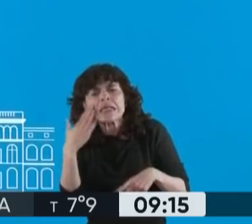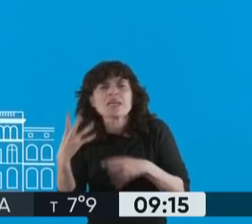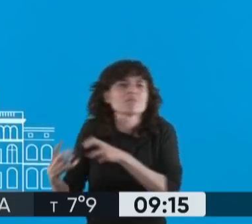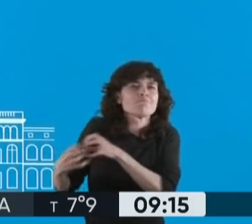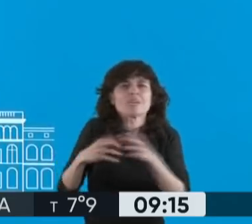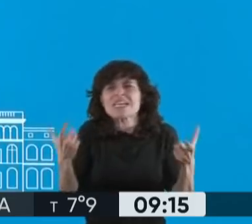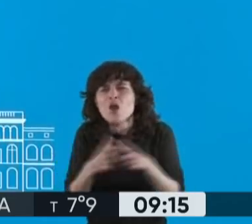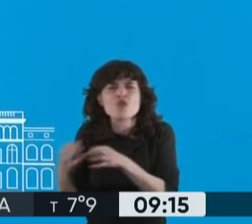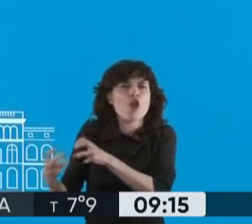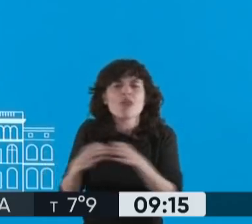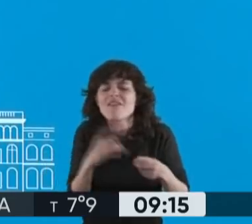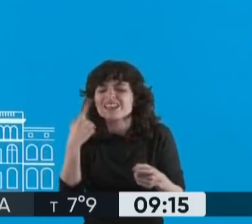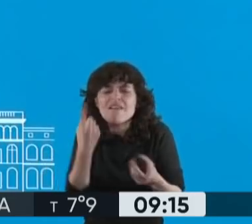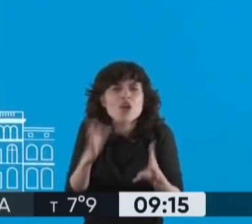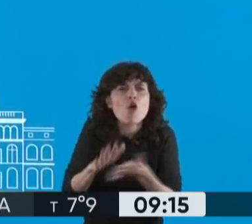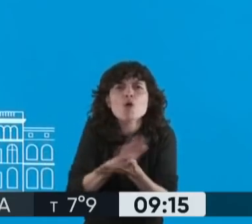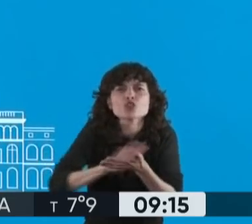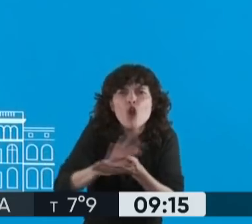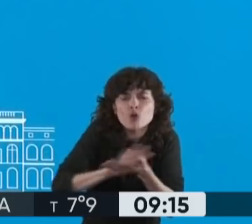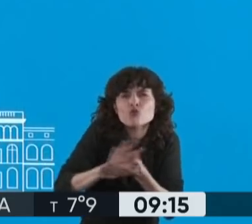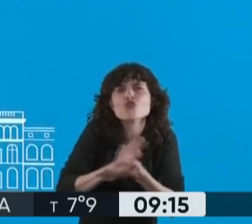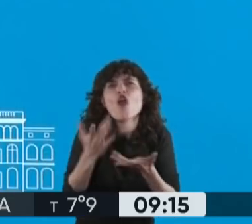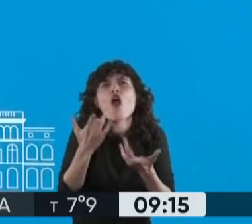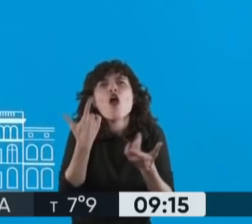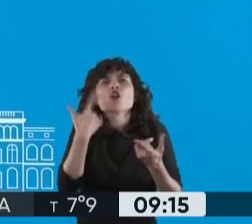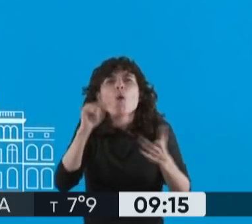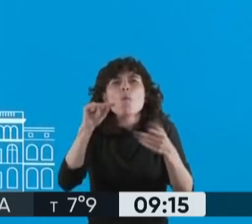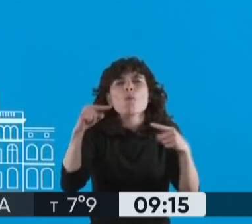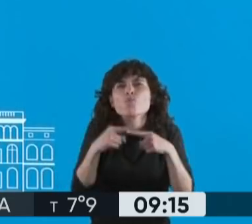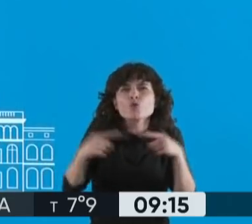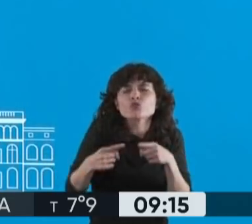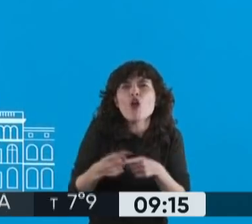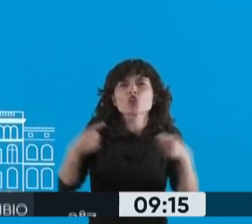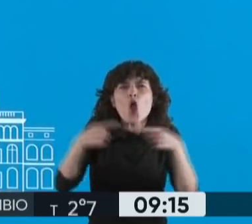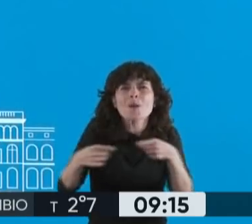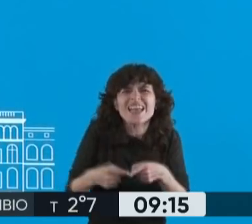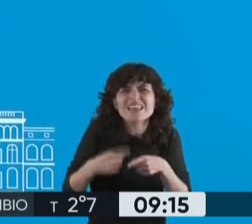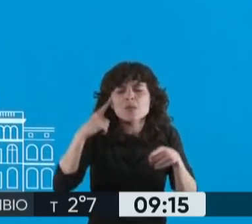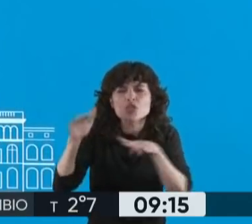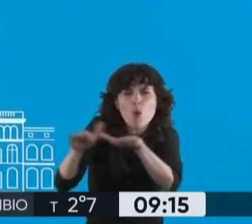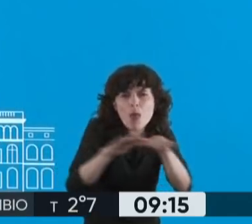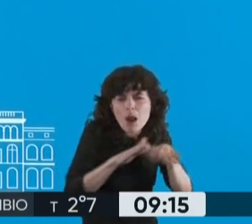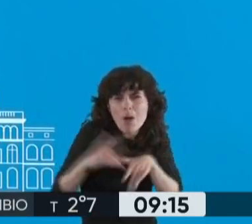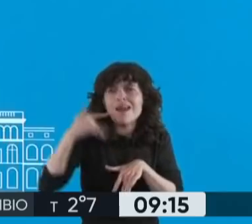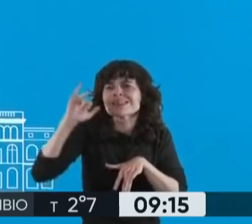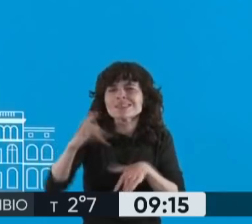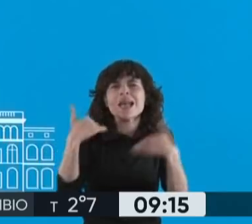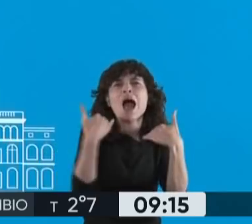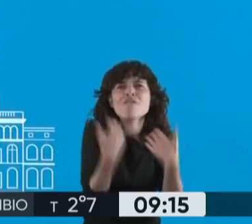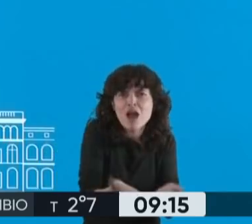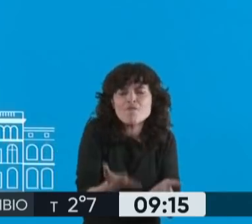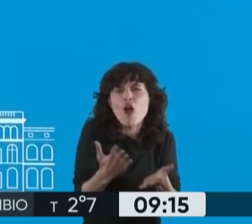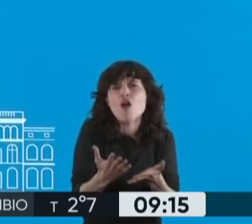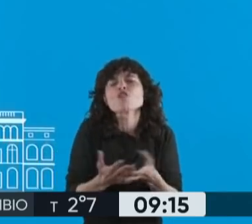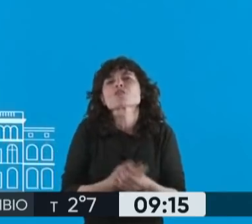encontrar lo que parlamentariamente llamamos las diagonales para llegar a un proyecto que conforme a todos y que todos pudieran